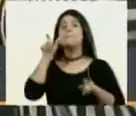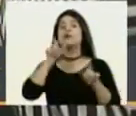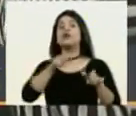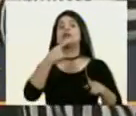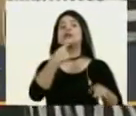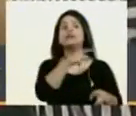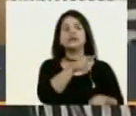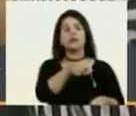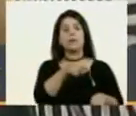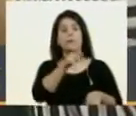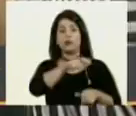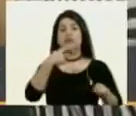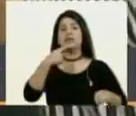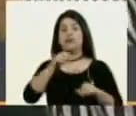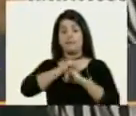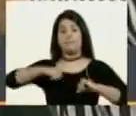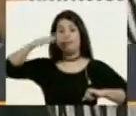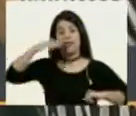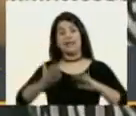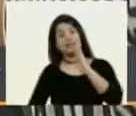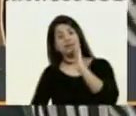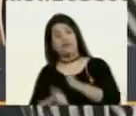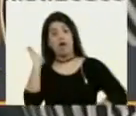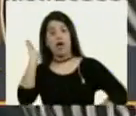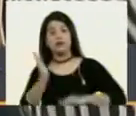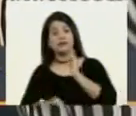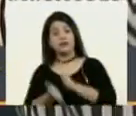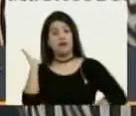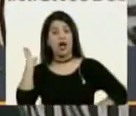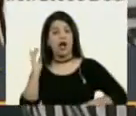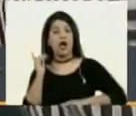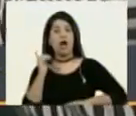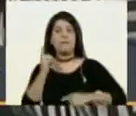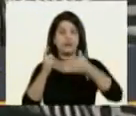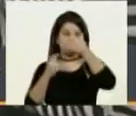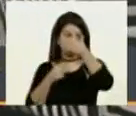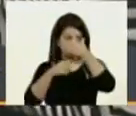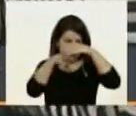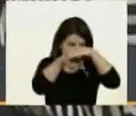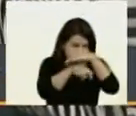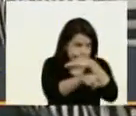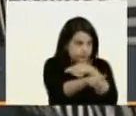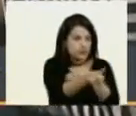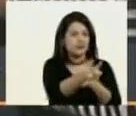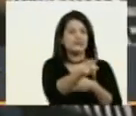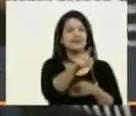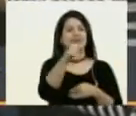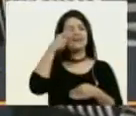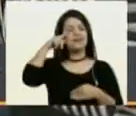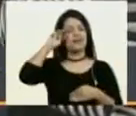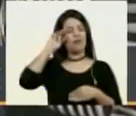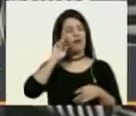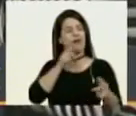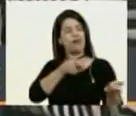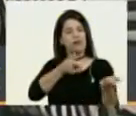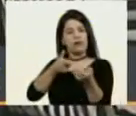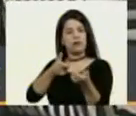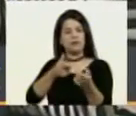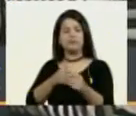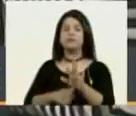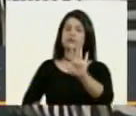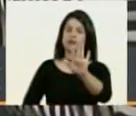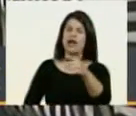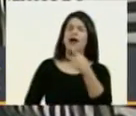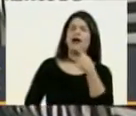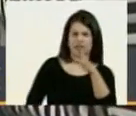que ellos actúan sin custodia. Claro, son infiltrados, pero ¿por qué la derecha los defiende luego cuando son